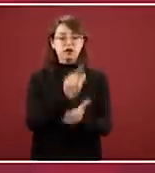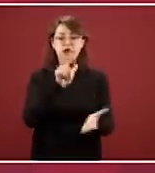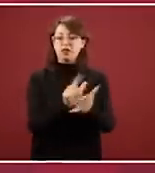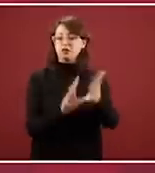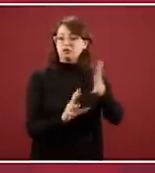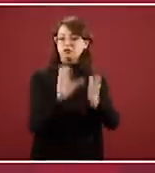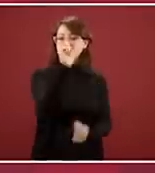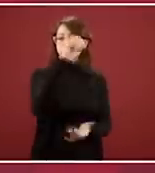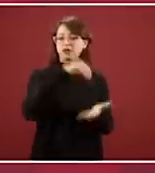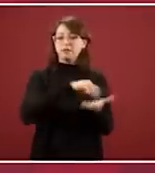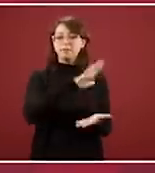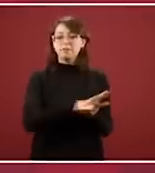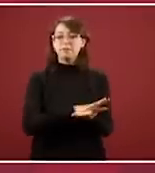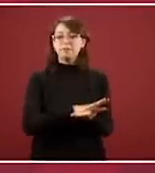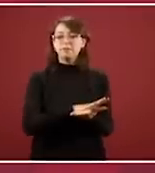Constitución,